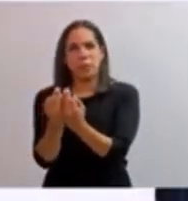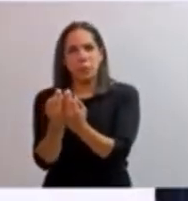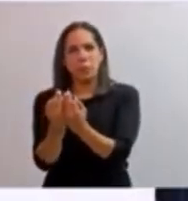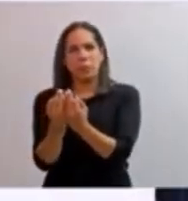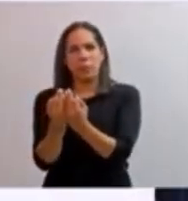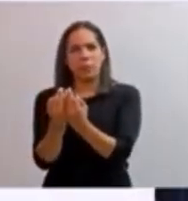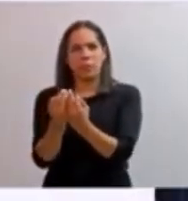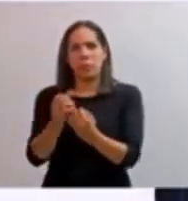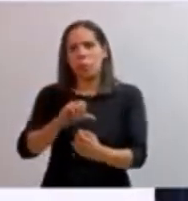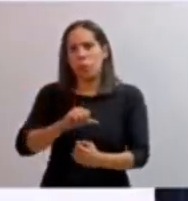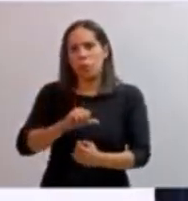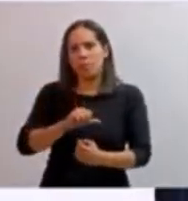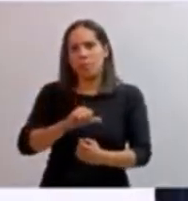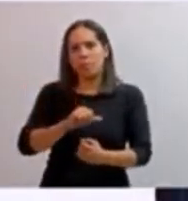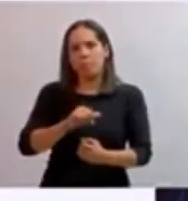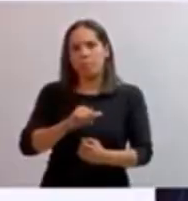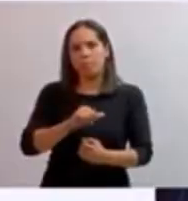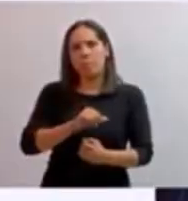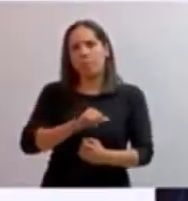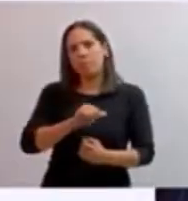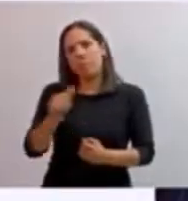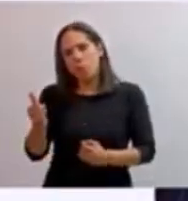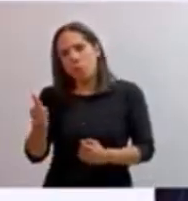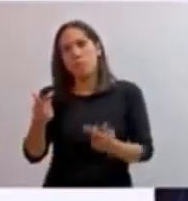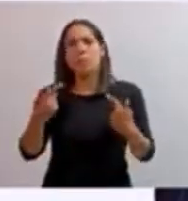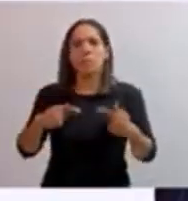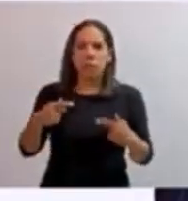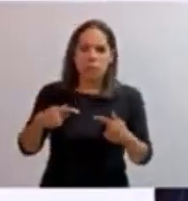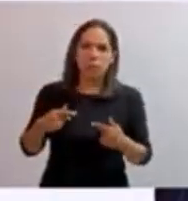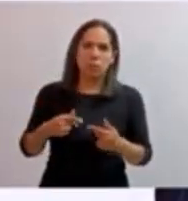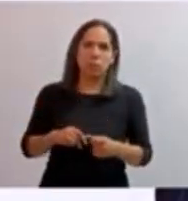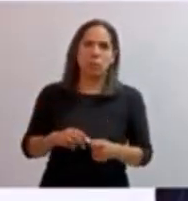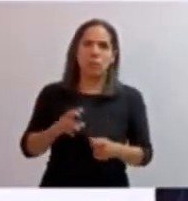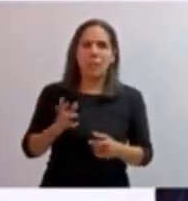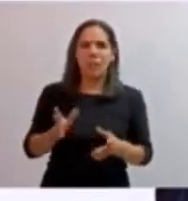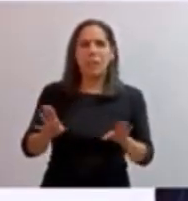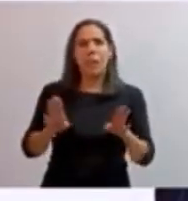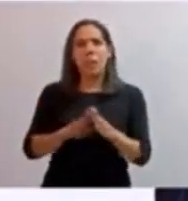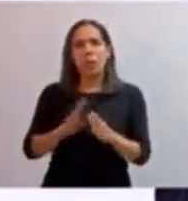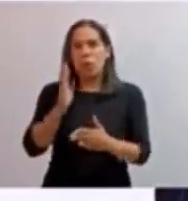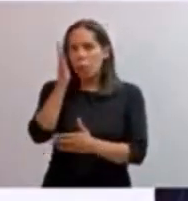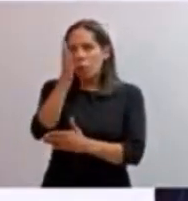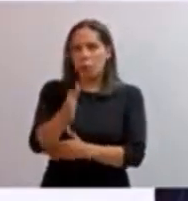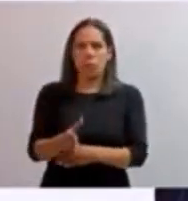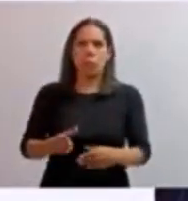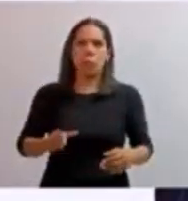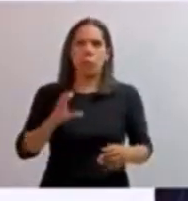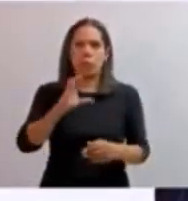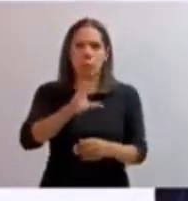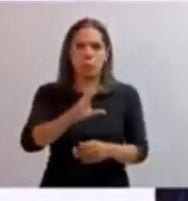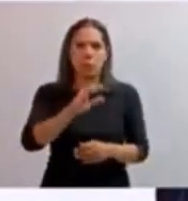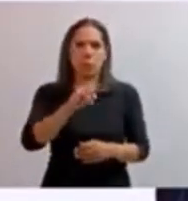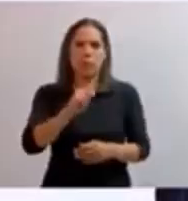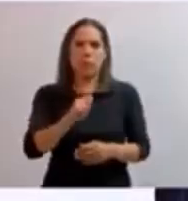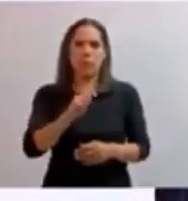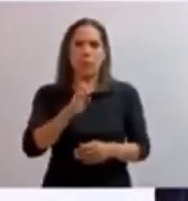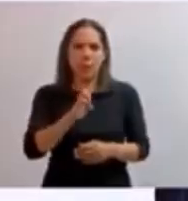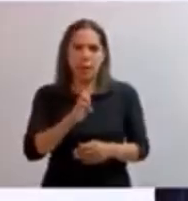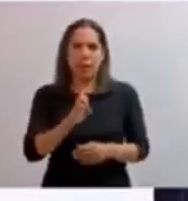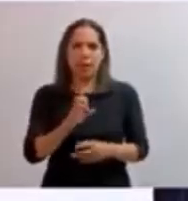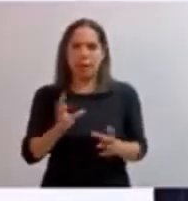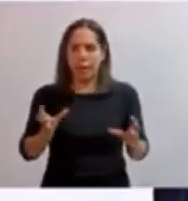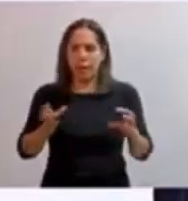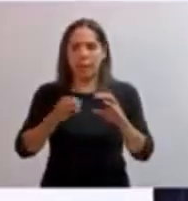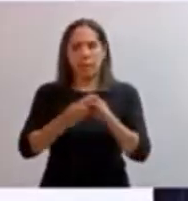además podemos hacer del Consejo Técnico Escolar este espacio en el que juntos encontremos soluciones a